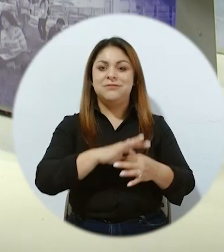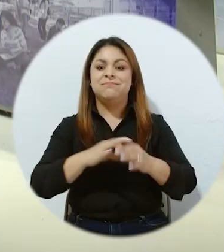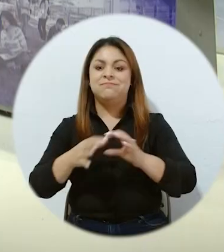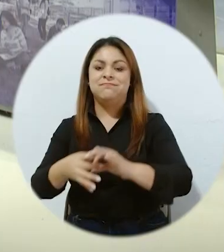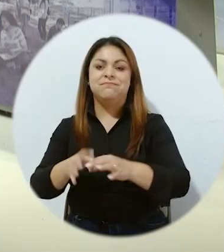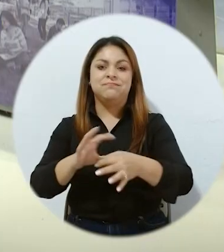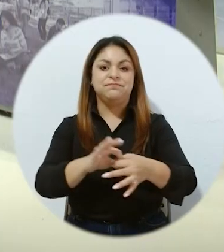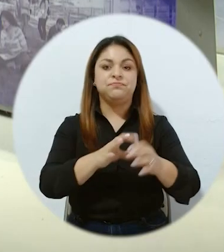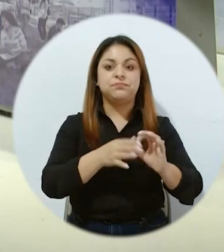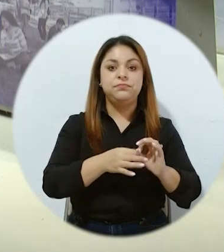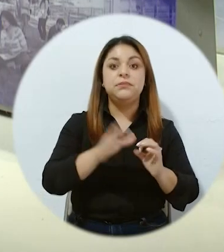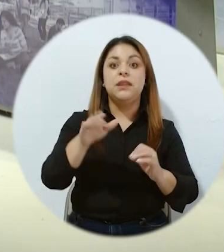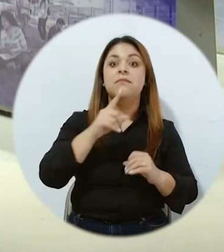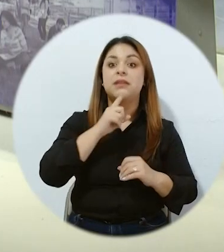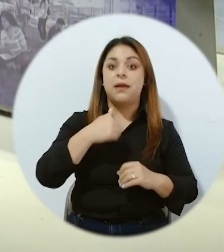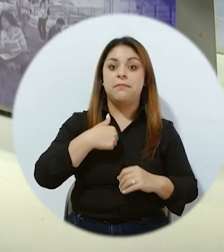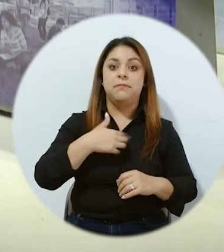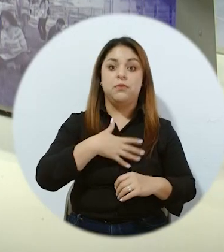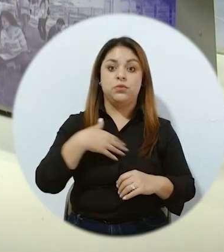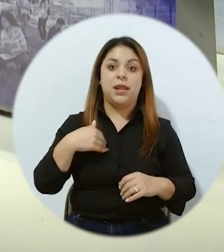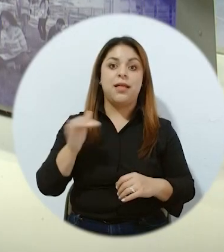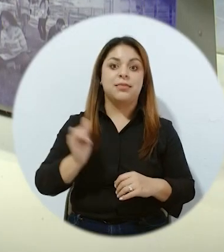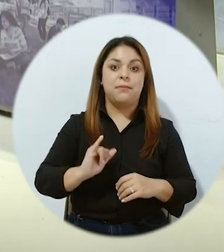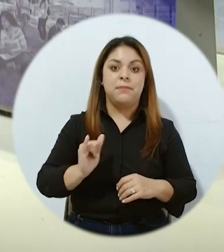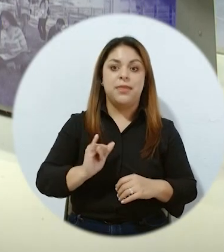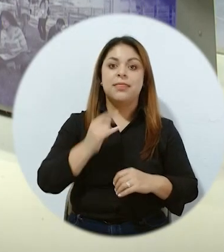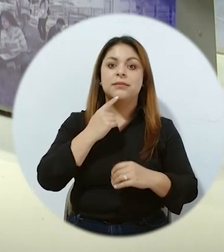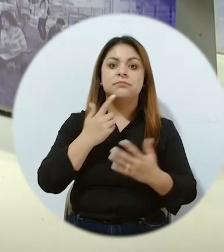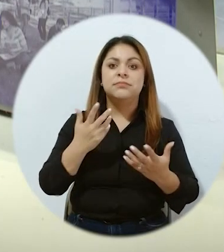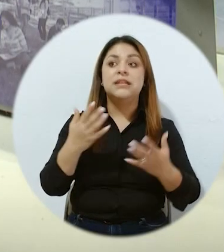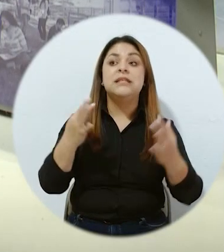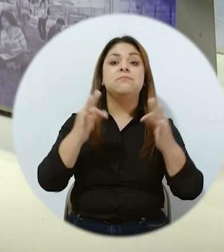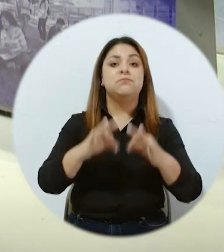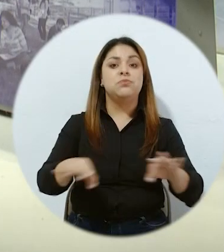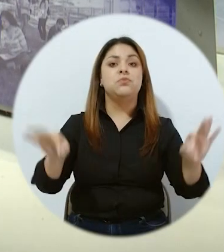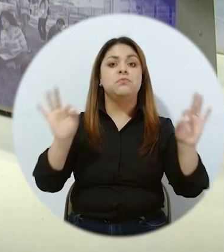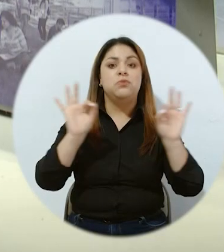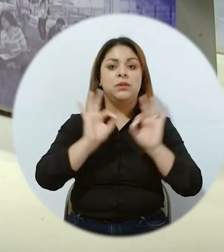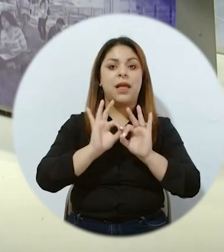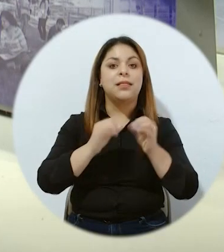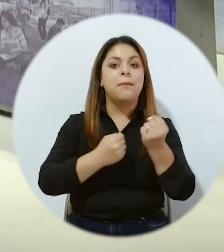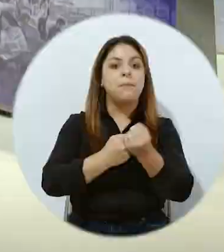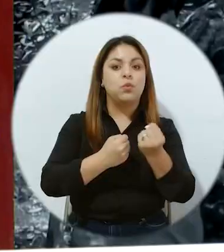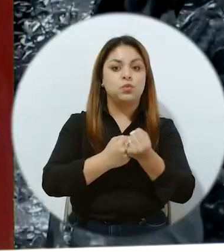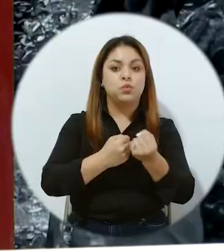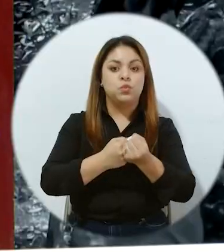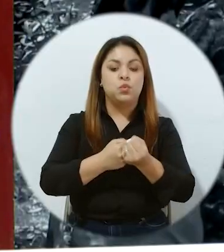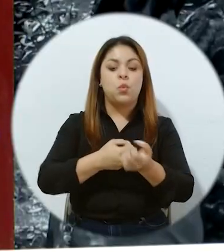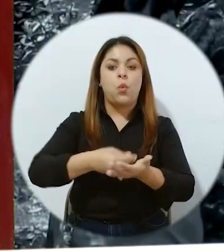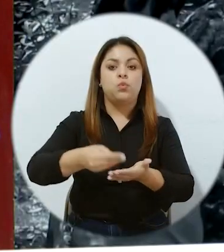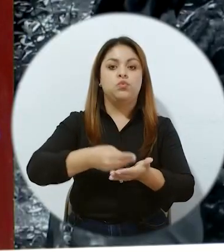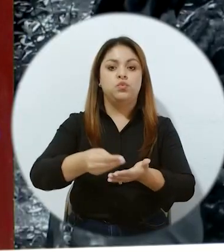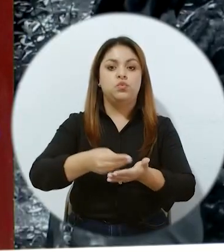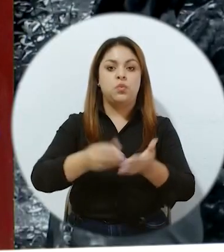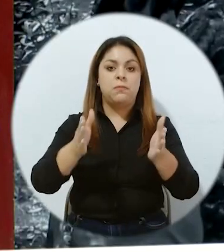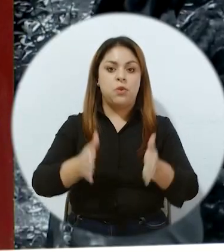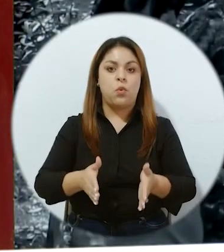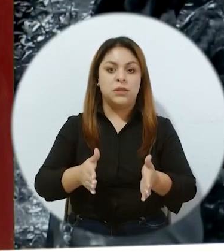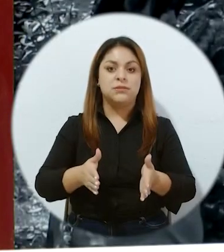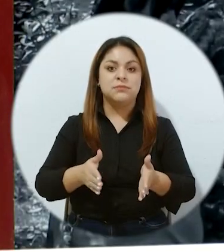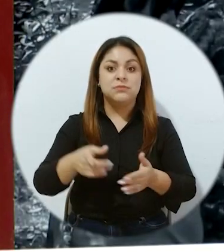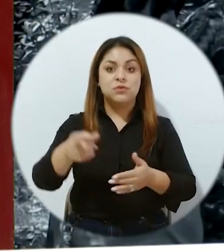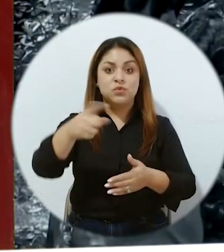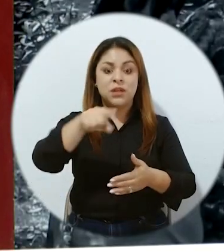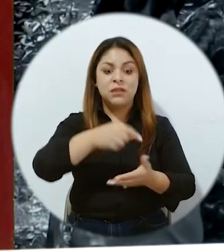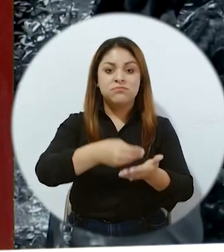entrelazando, pero aquí sí me gustaría también indicar que es muy importante el apoyo de los consumidores. Claro.